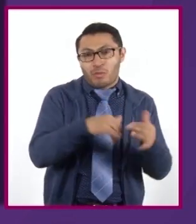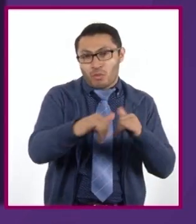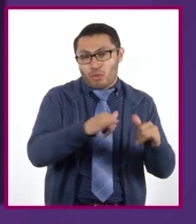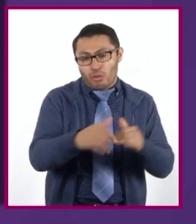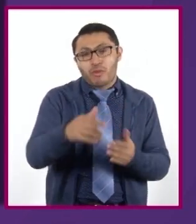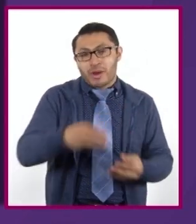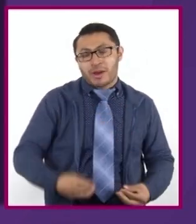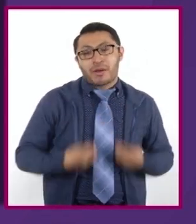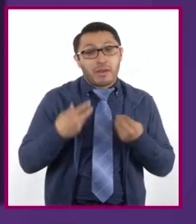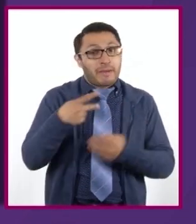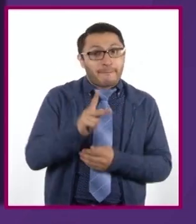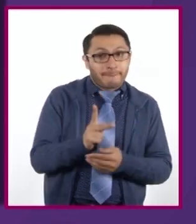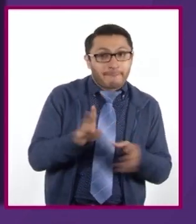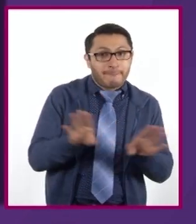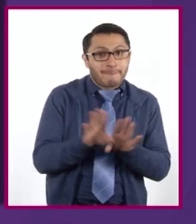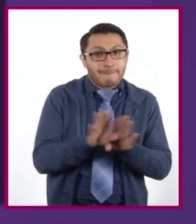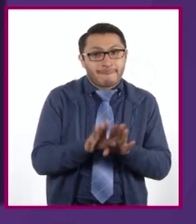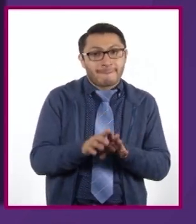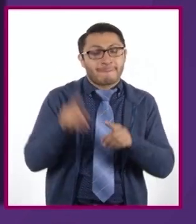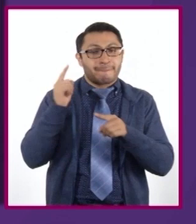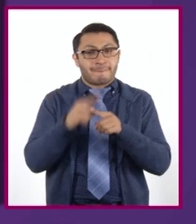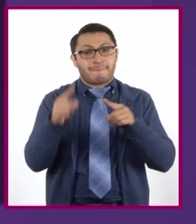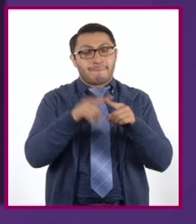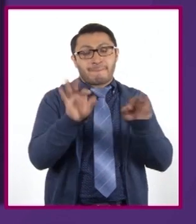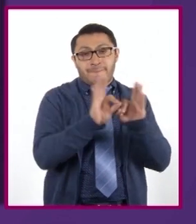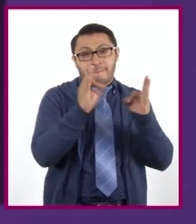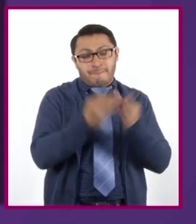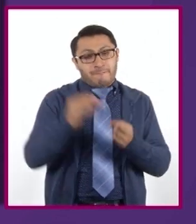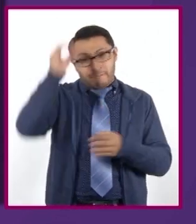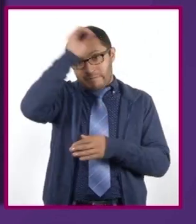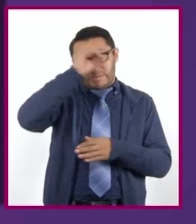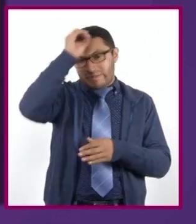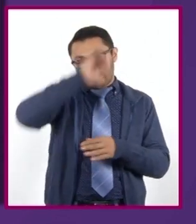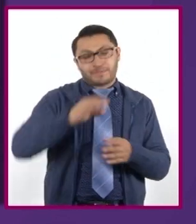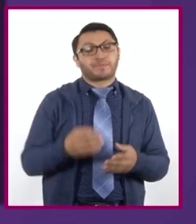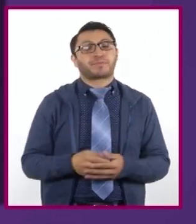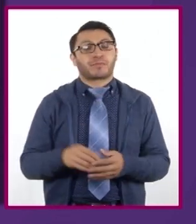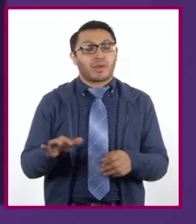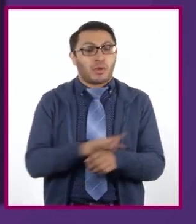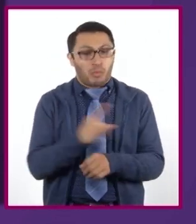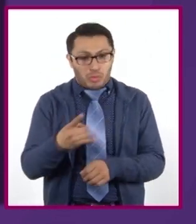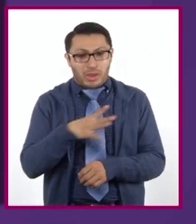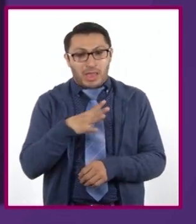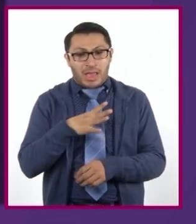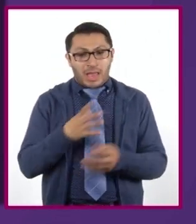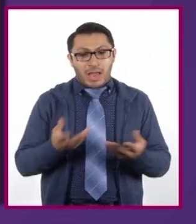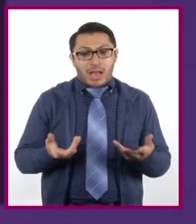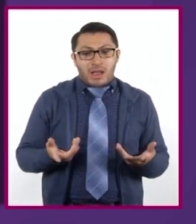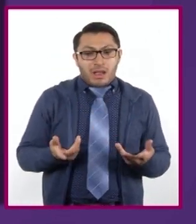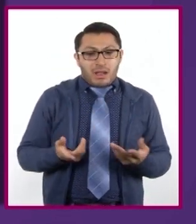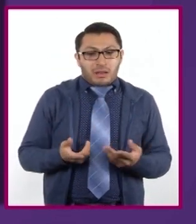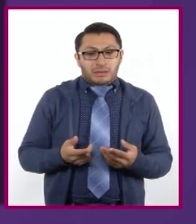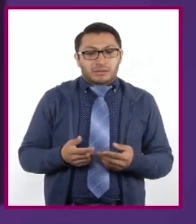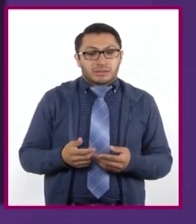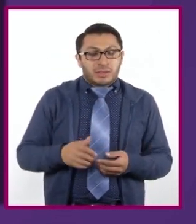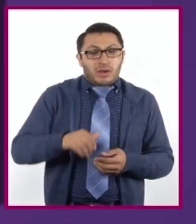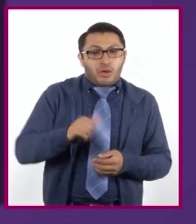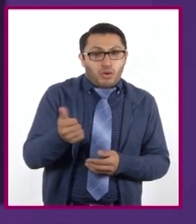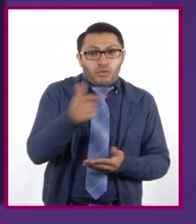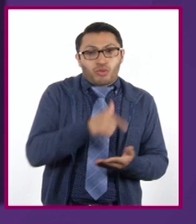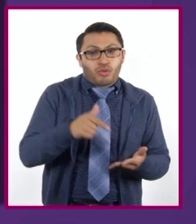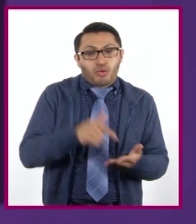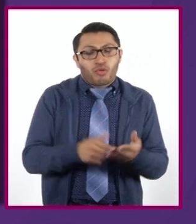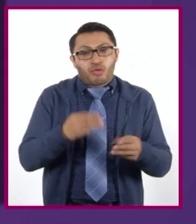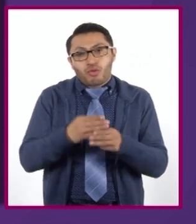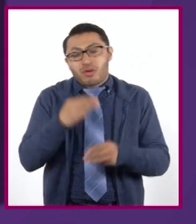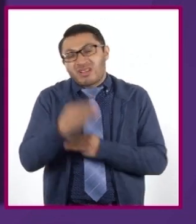están con diversa mentalidad o con diversa manera de pensar porque corresponden a otras regiones del